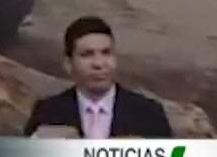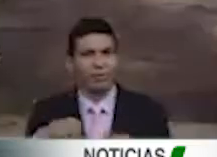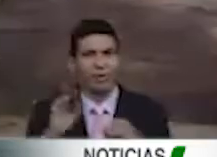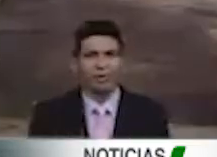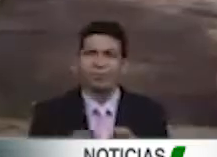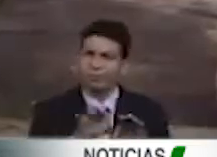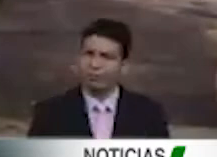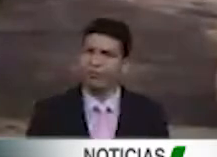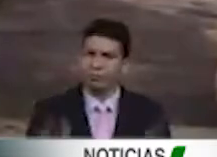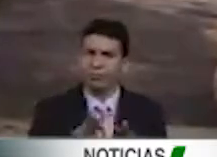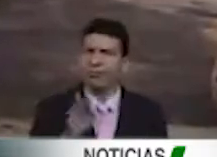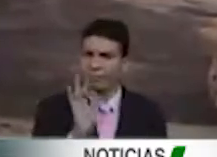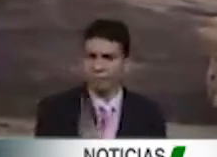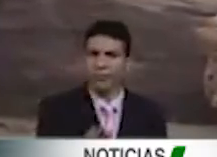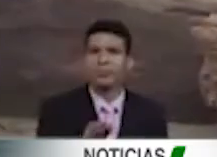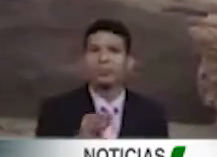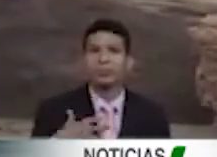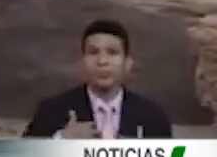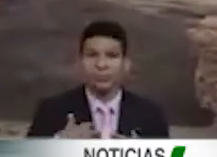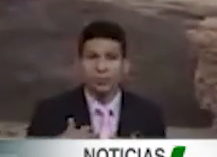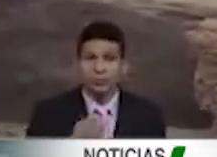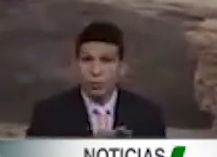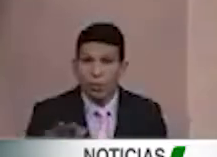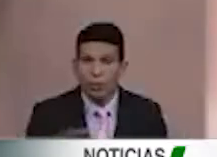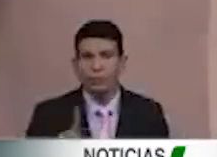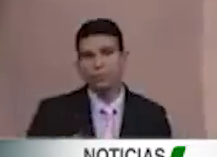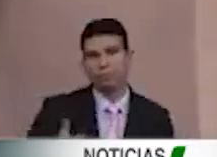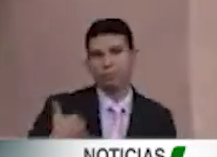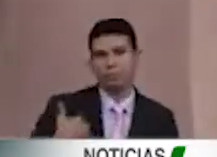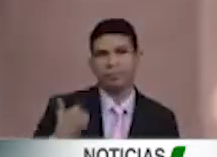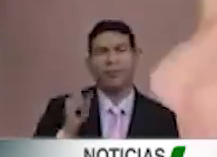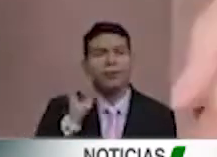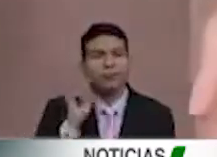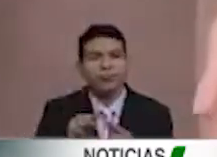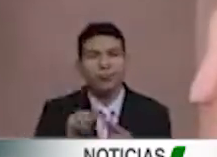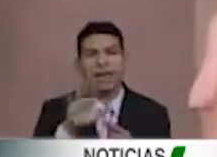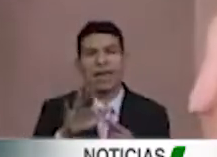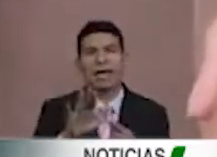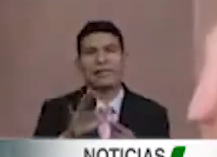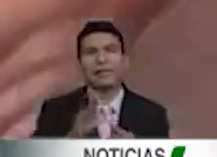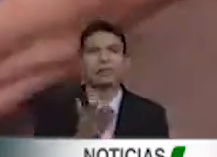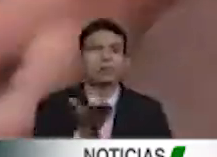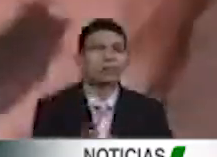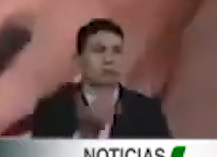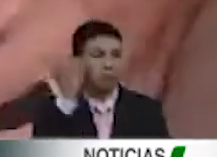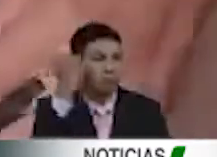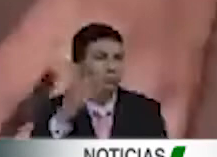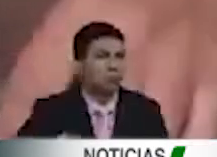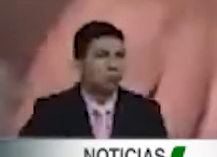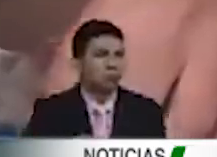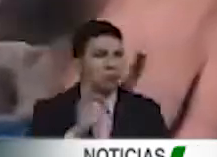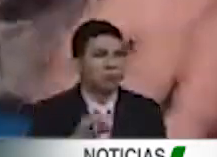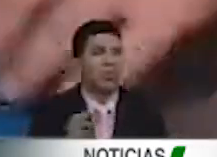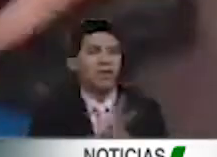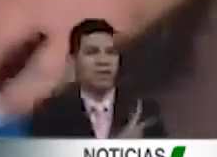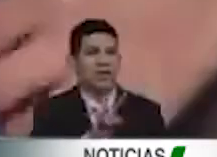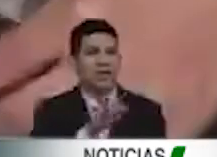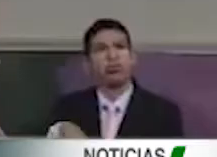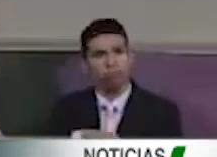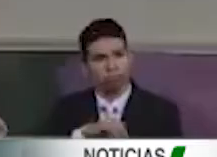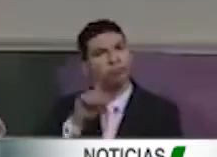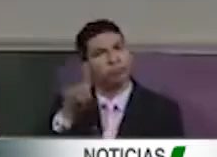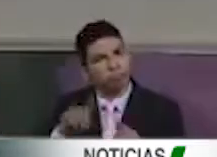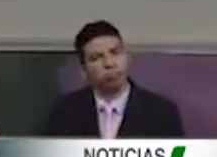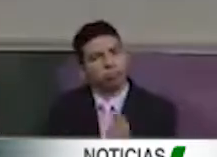los grandes almacenes y en los almacenes de superficie. Entonces, es muy importante que sepan que a través de Valle In también los